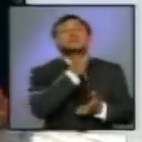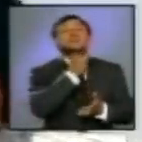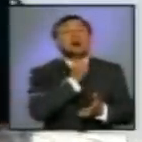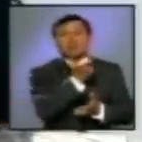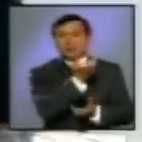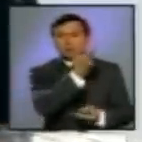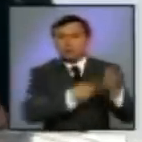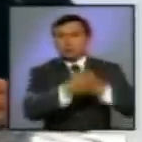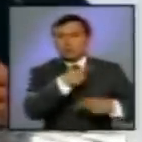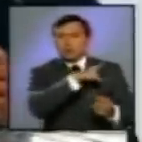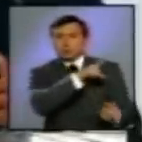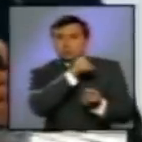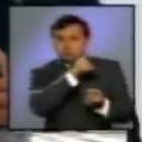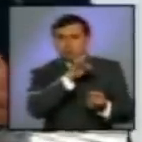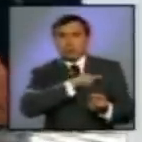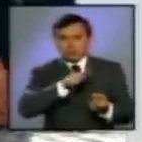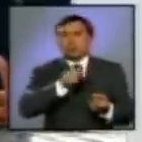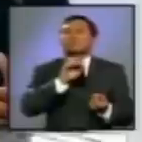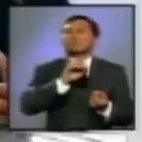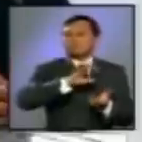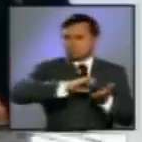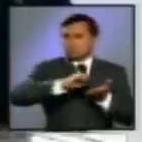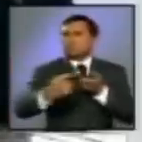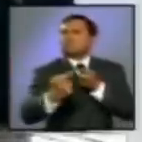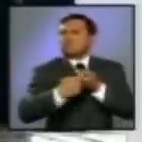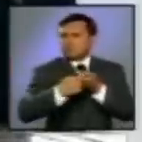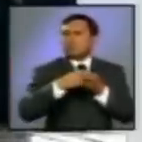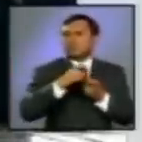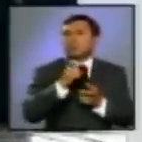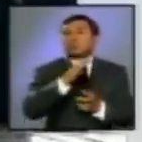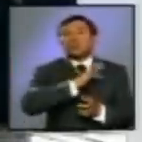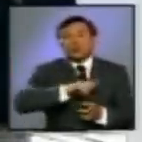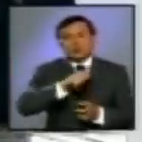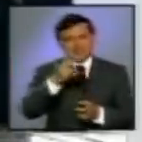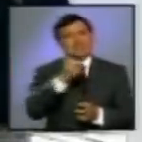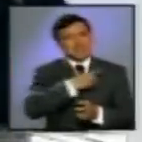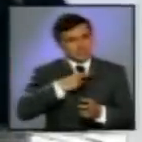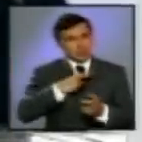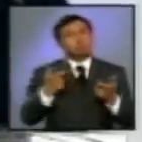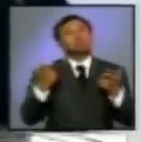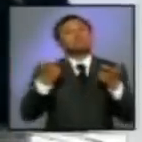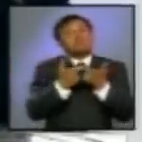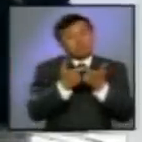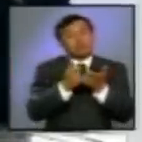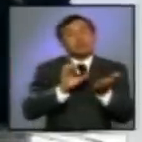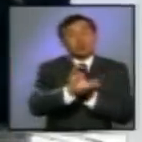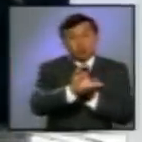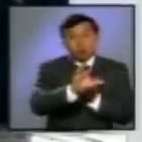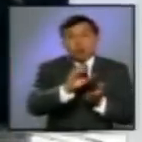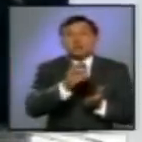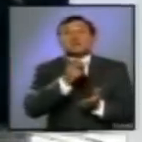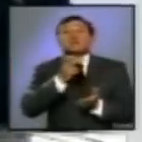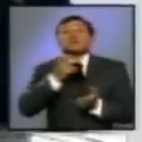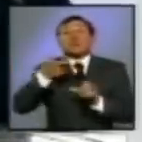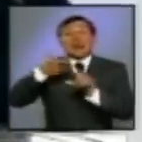que México requiere. Necesitamos esta coinversión porque para bajar las tarifas hay dos caminos: quebrar la